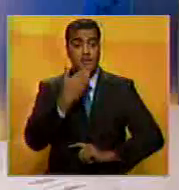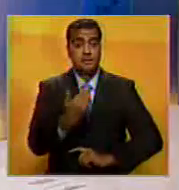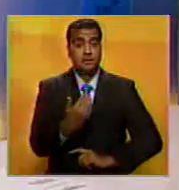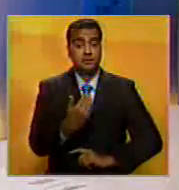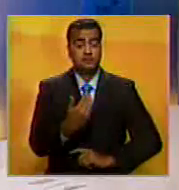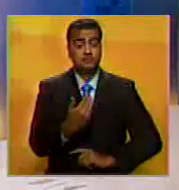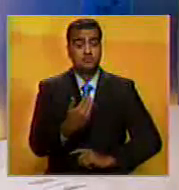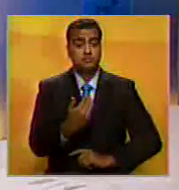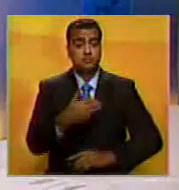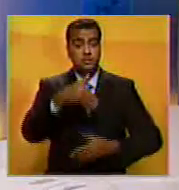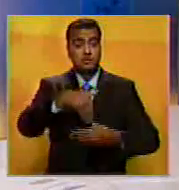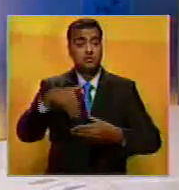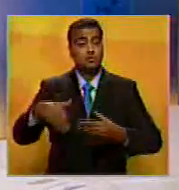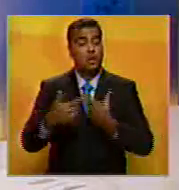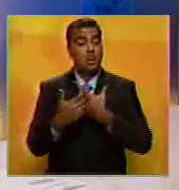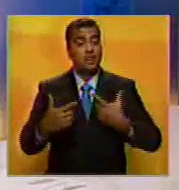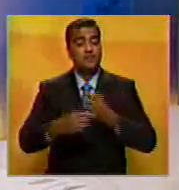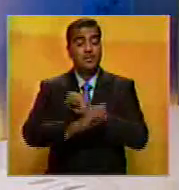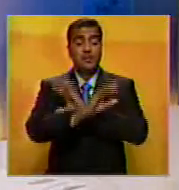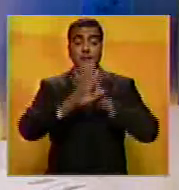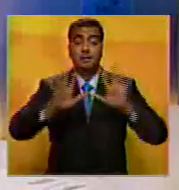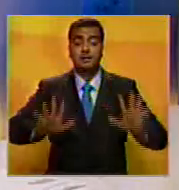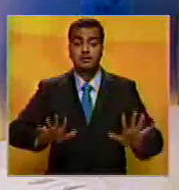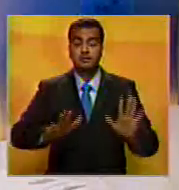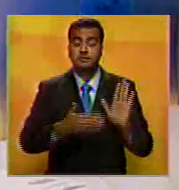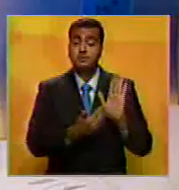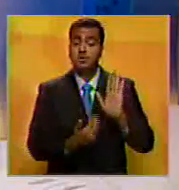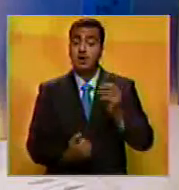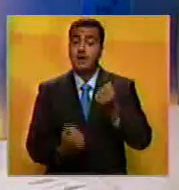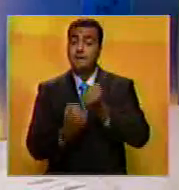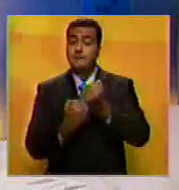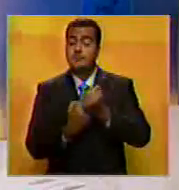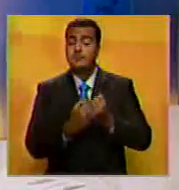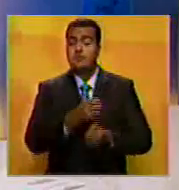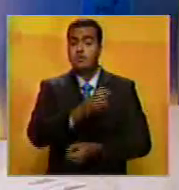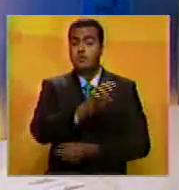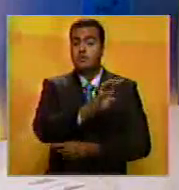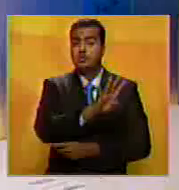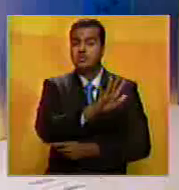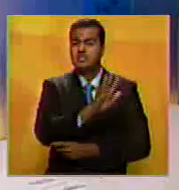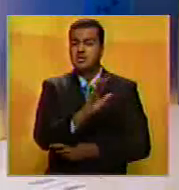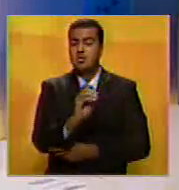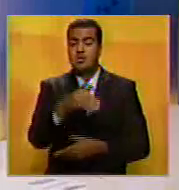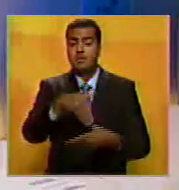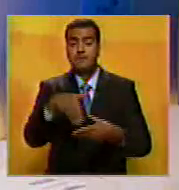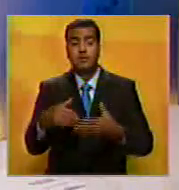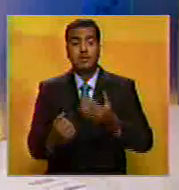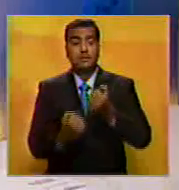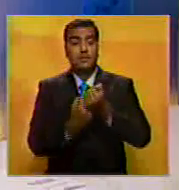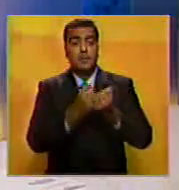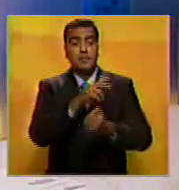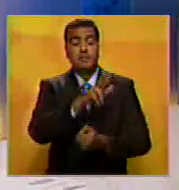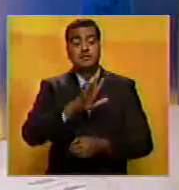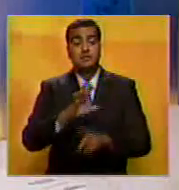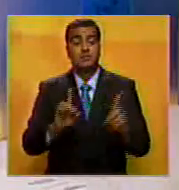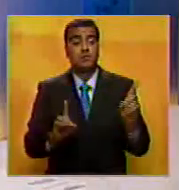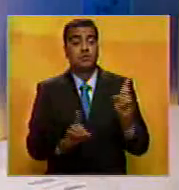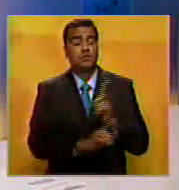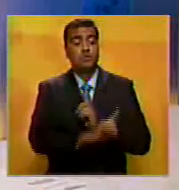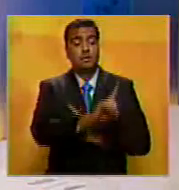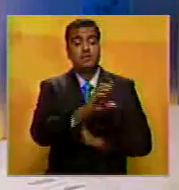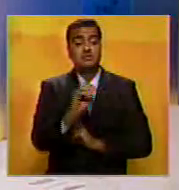celebrar unos comicios libres y transparentes en una resolución respaldada por 450 votos a favor, 35 en contra y